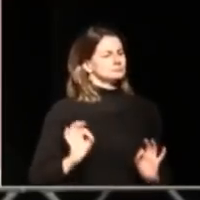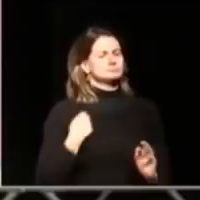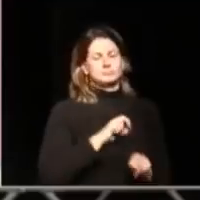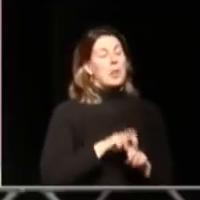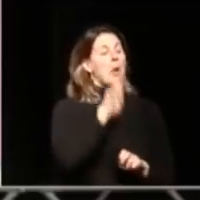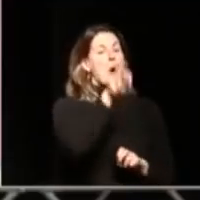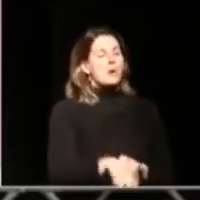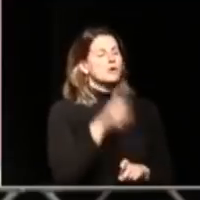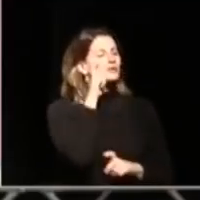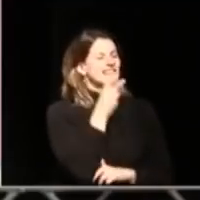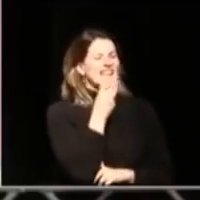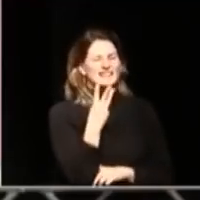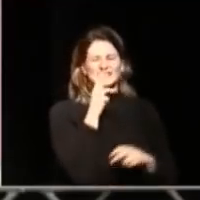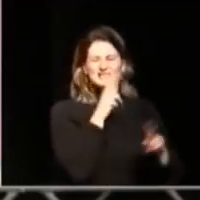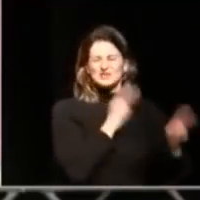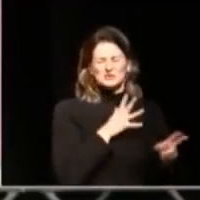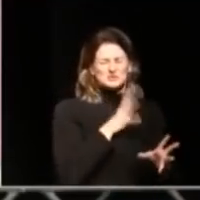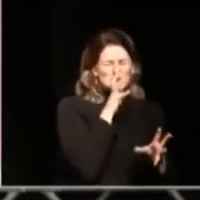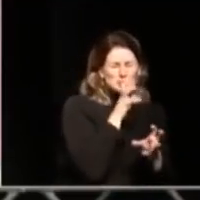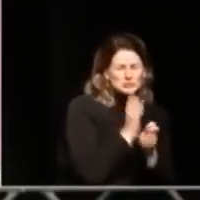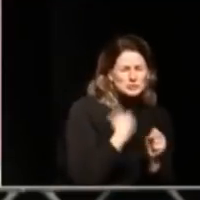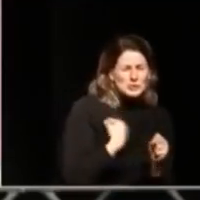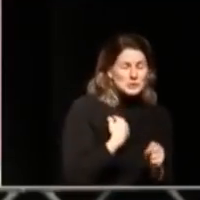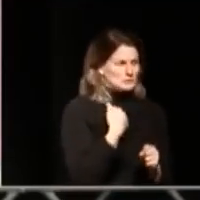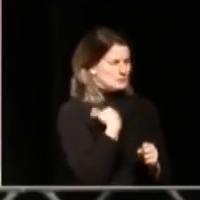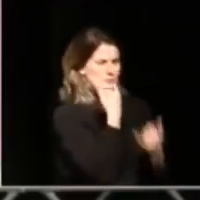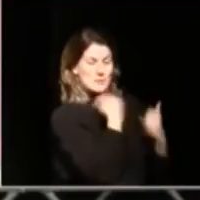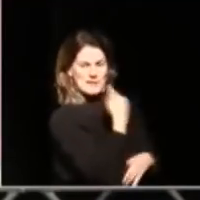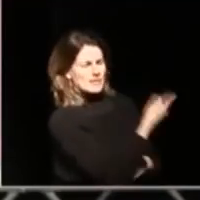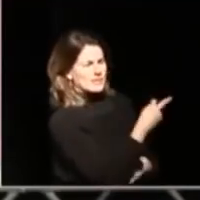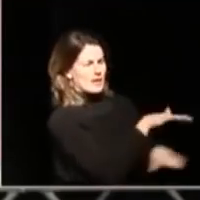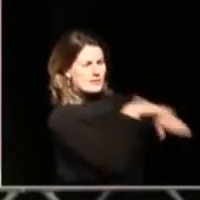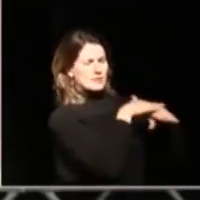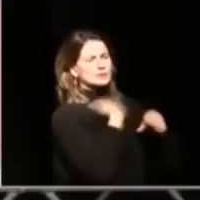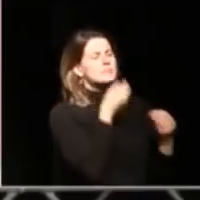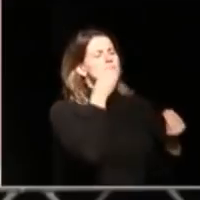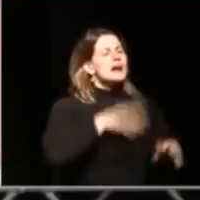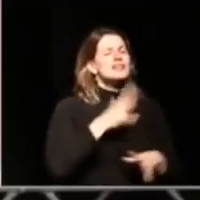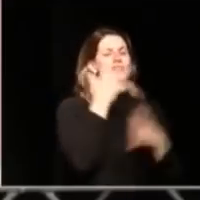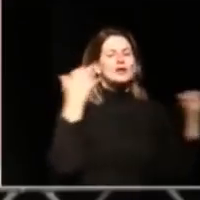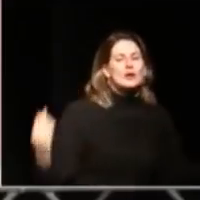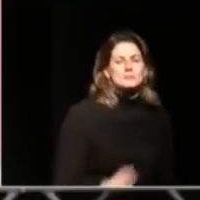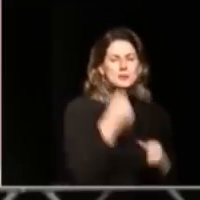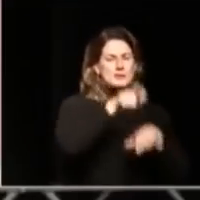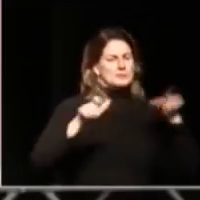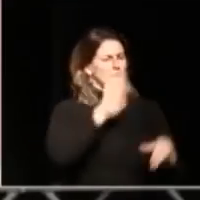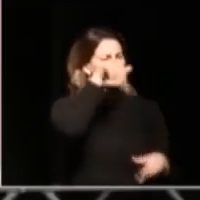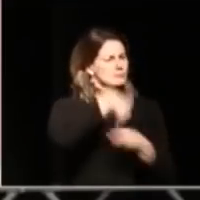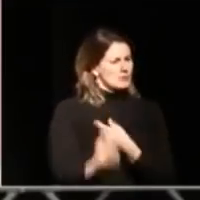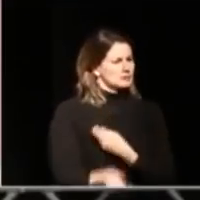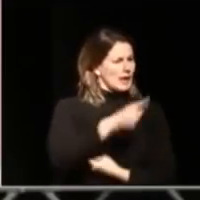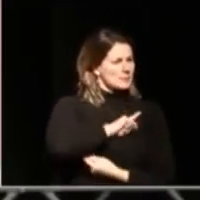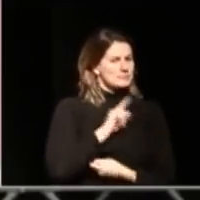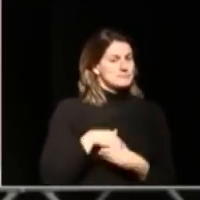negro 3 de octubre. Y no tuvimos ningún problema en decirle, representamos a 5 millones de votantes y le decimos, no en